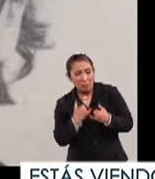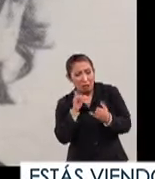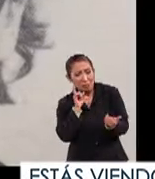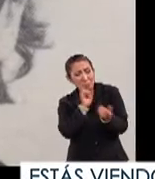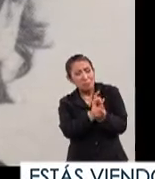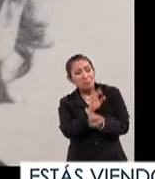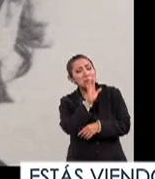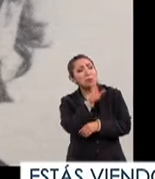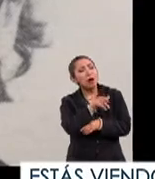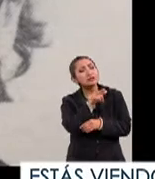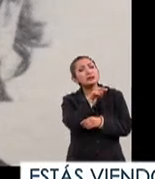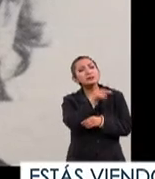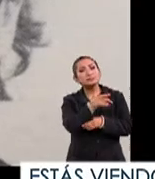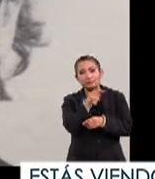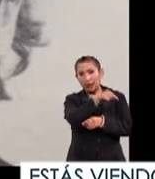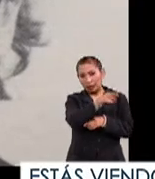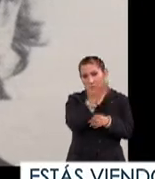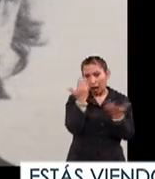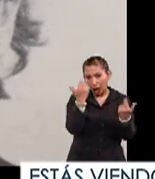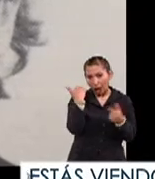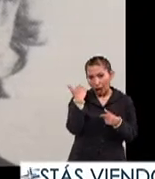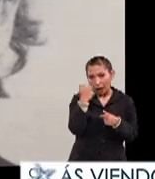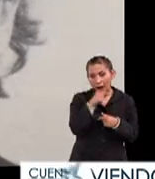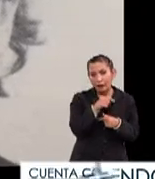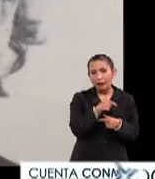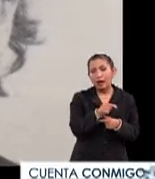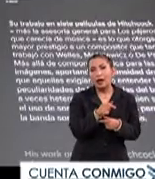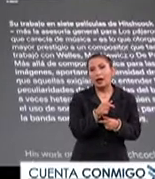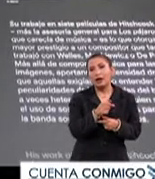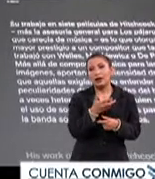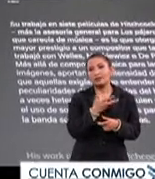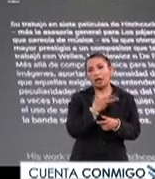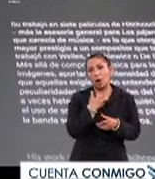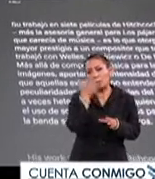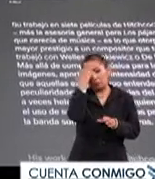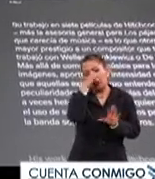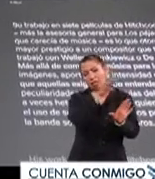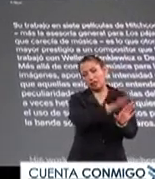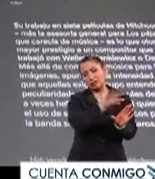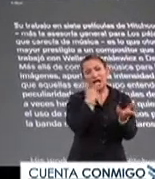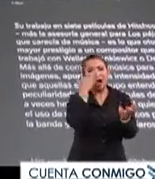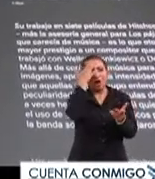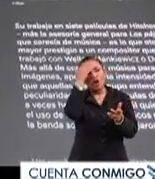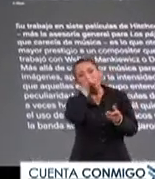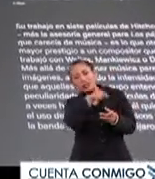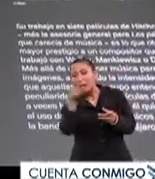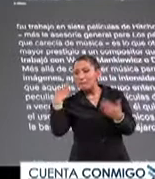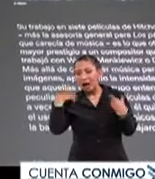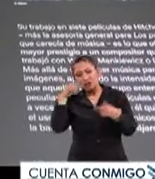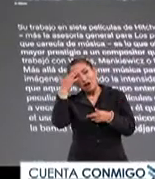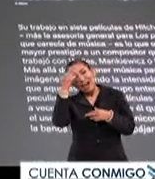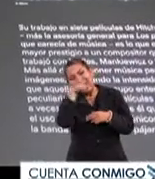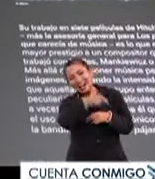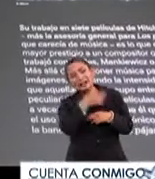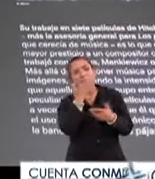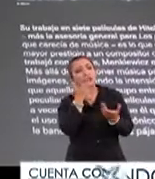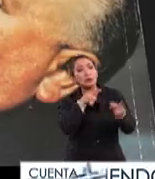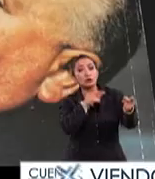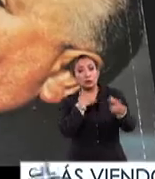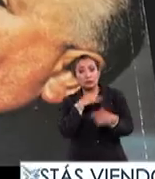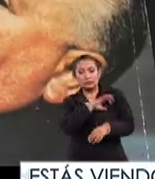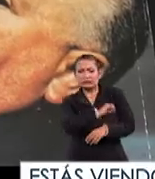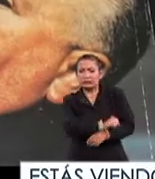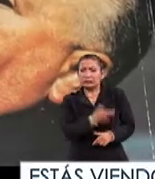años. Tenía 20 años. ¿No? Entonces, él ya tenía como experiencia, ya lo conocían los profesores y sabían